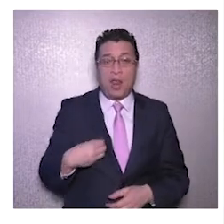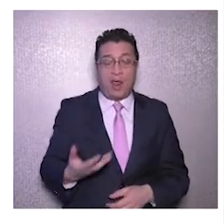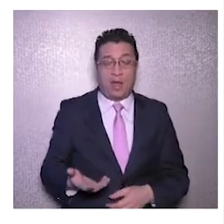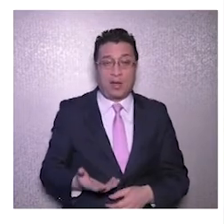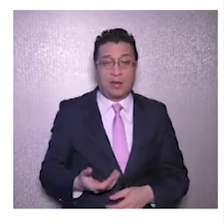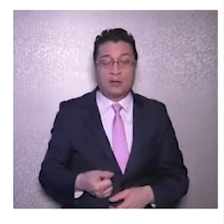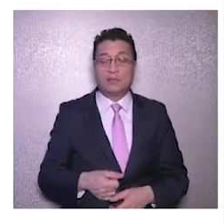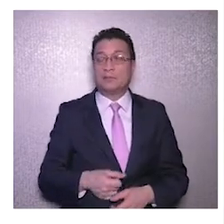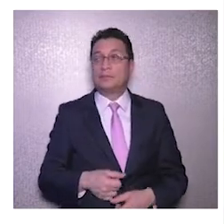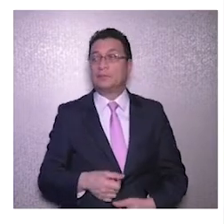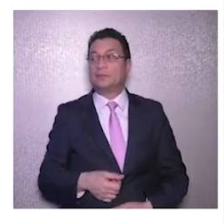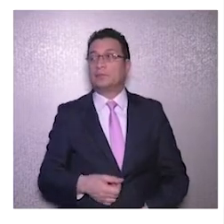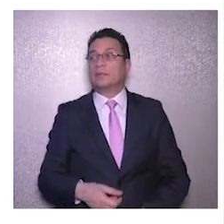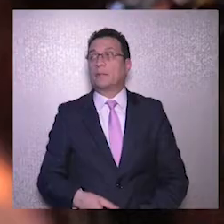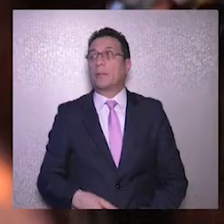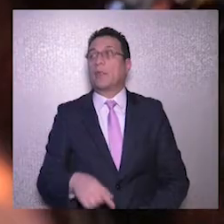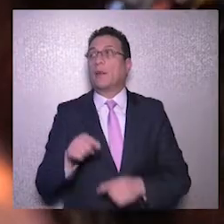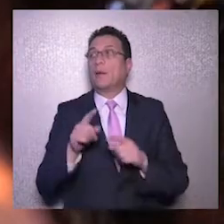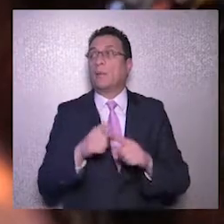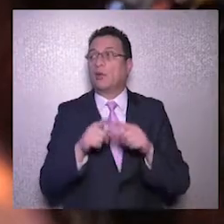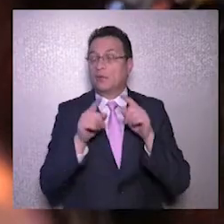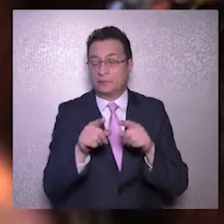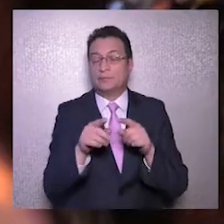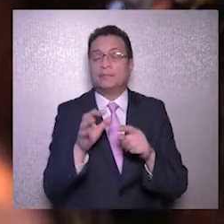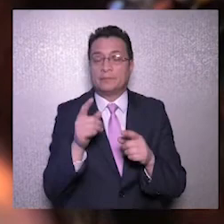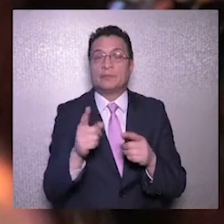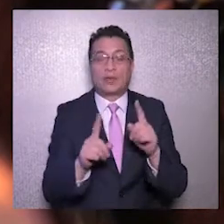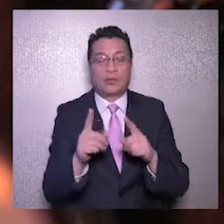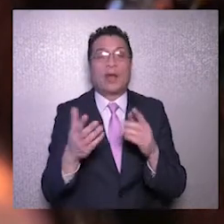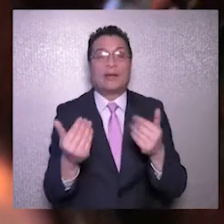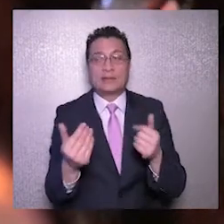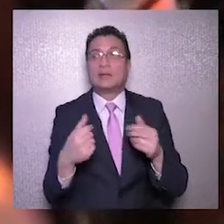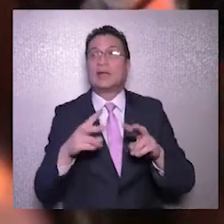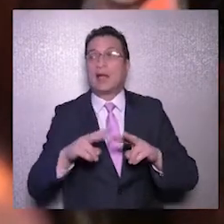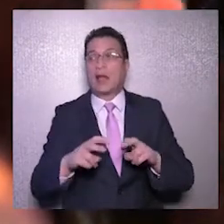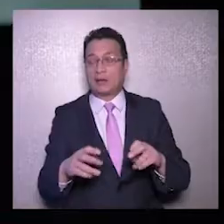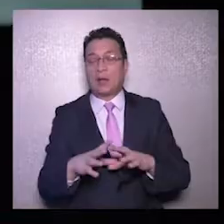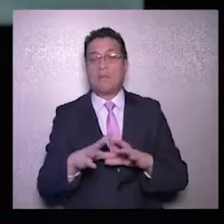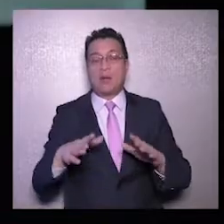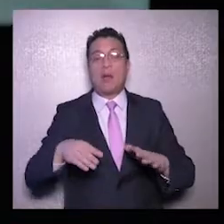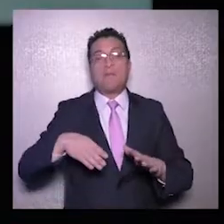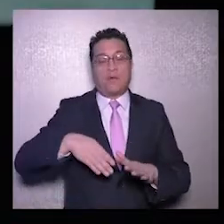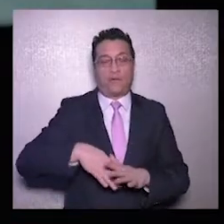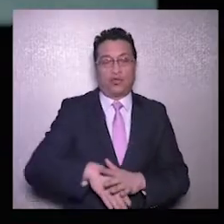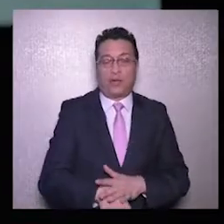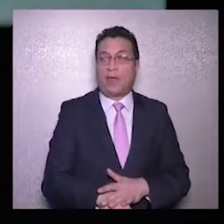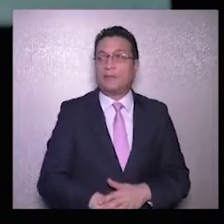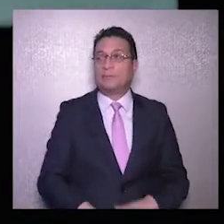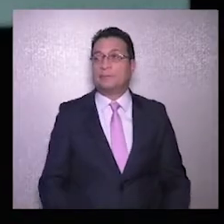¿ya? Pero eso es, ¿no es cierto?, que necesita un análisis con mucha mayor profundidad.